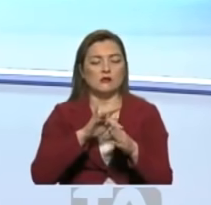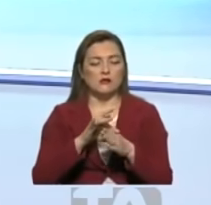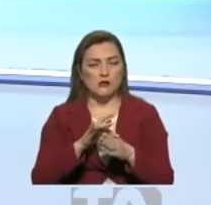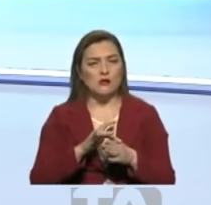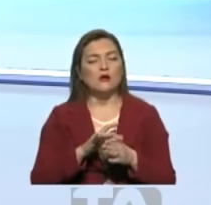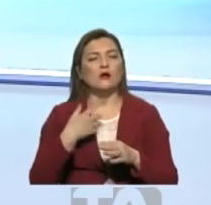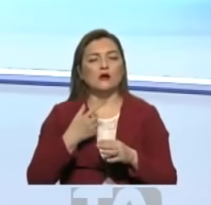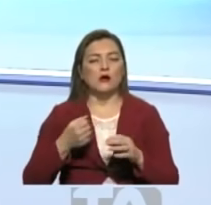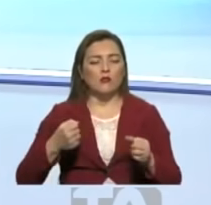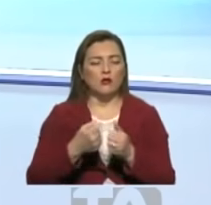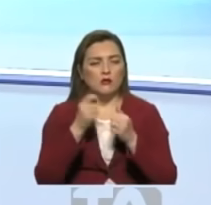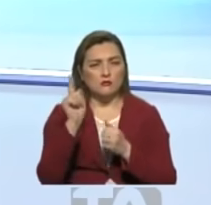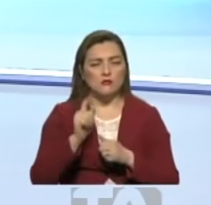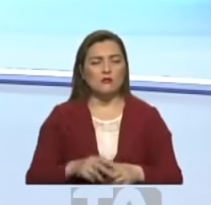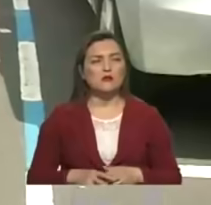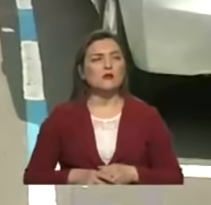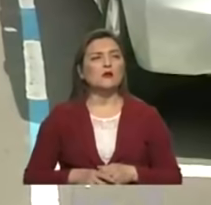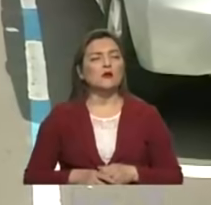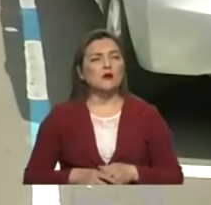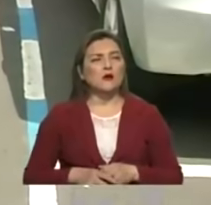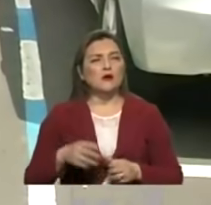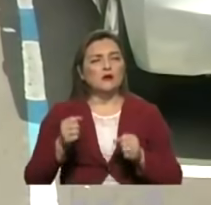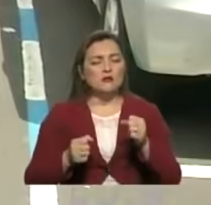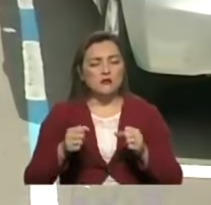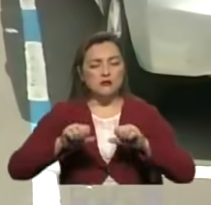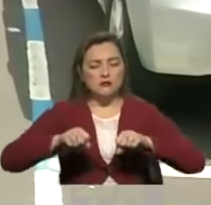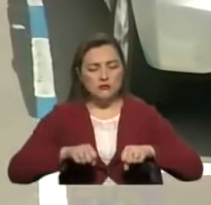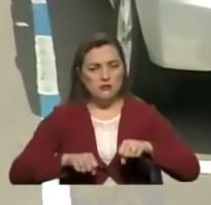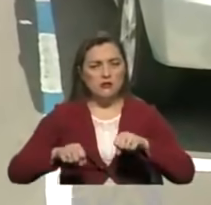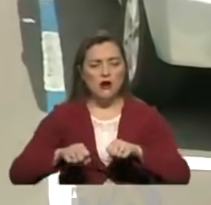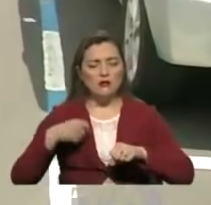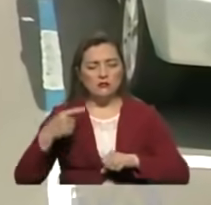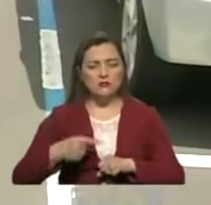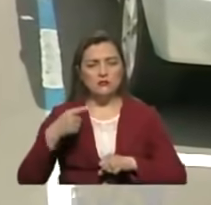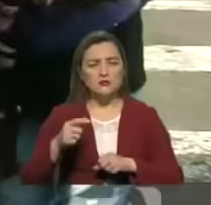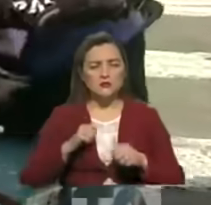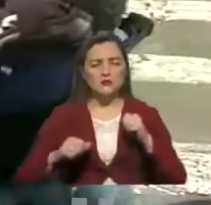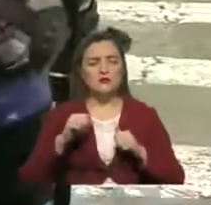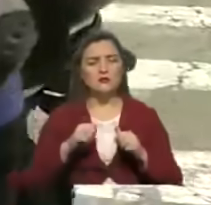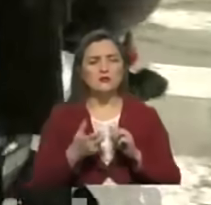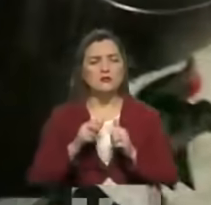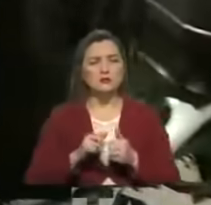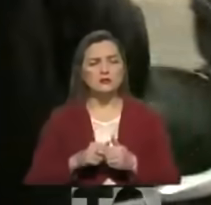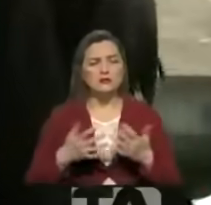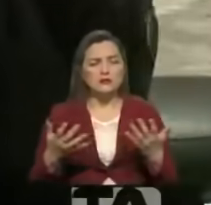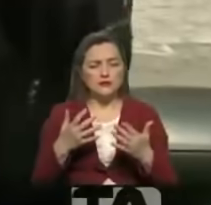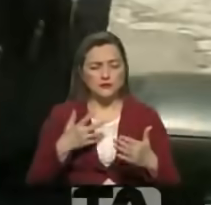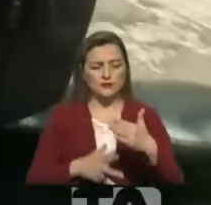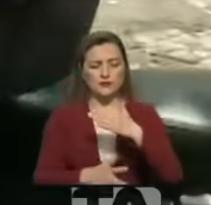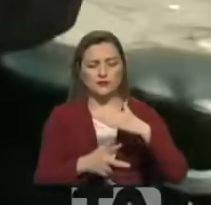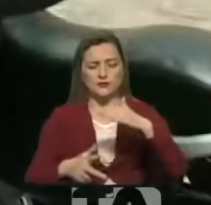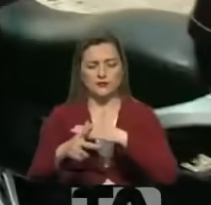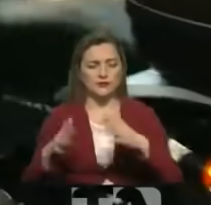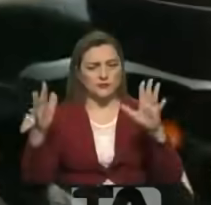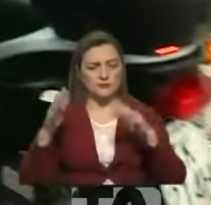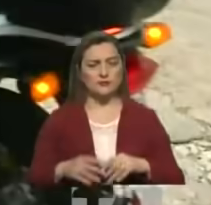de accidentes. Los conductores de motos sufren todos los días las consecuencias de no contar con parqueaderos establecidos